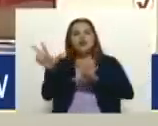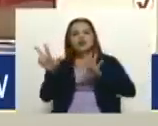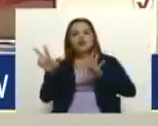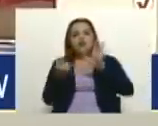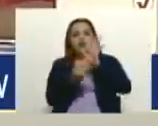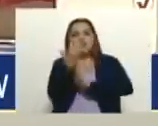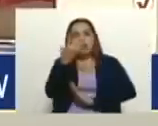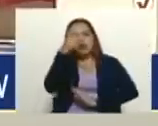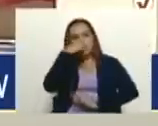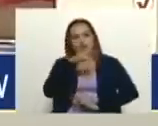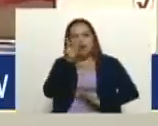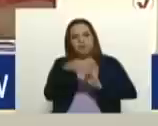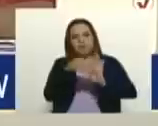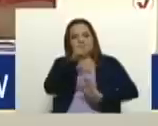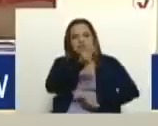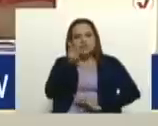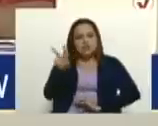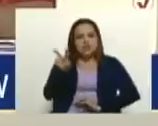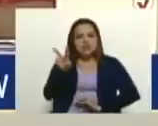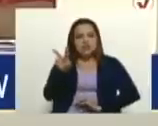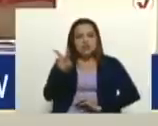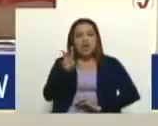2017 cuando esas eran